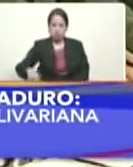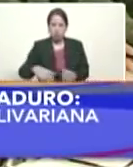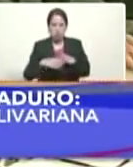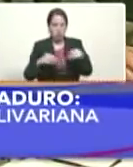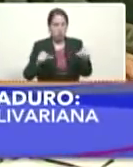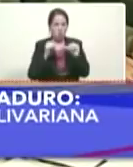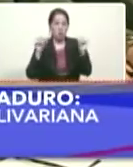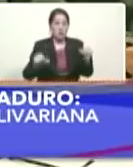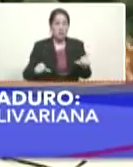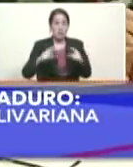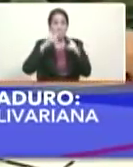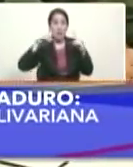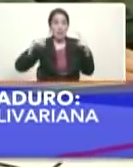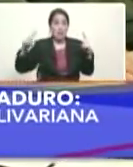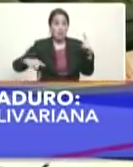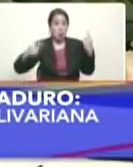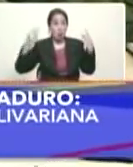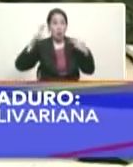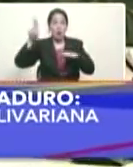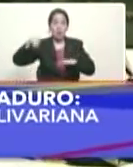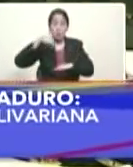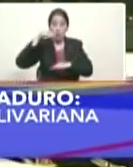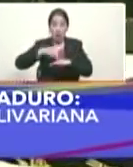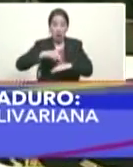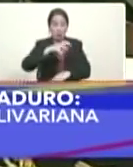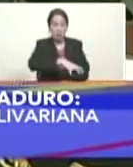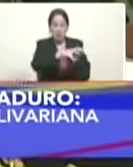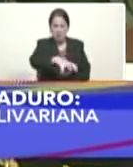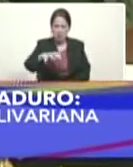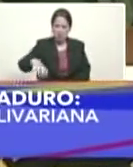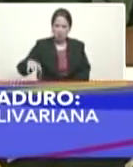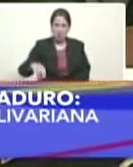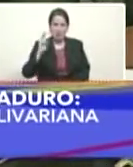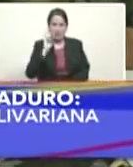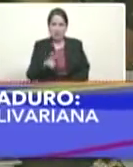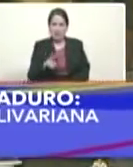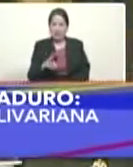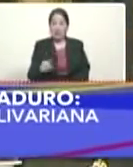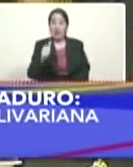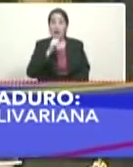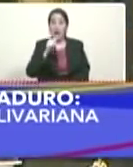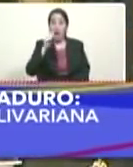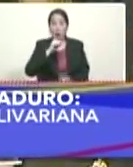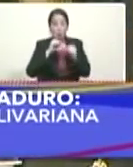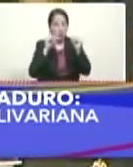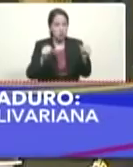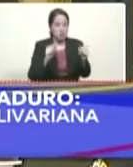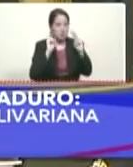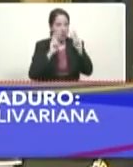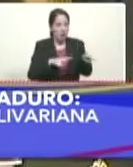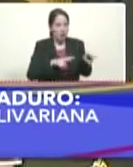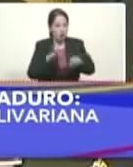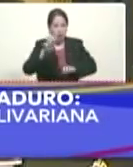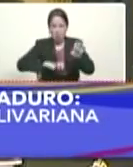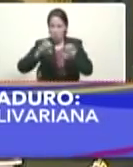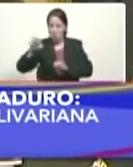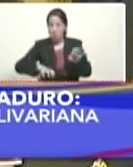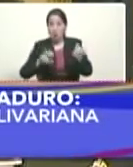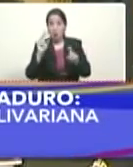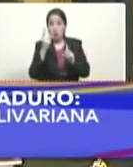sistema eléctrico nacional y los sistemas de agua del país dos